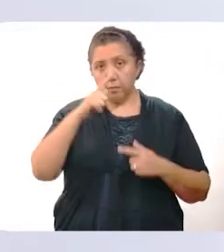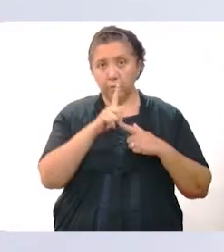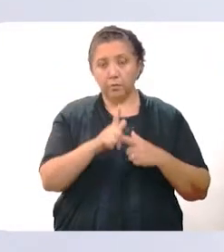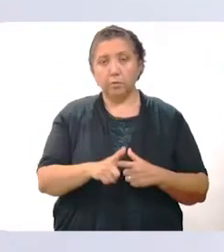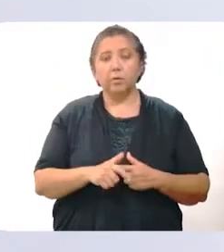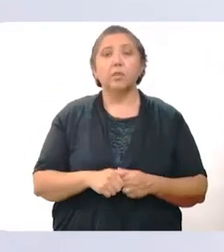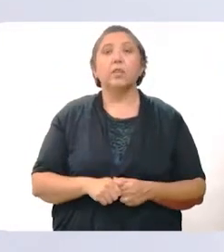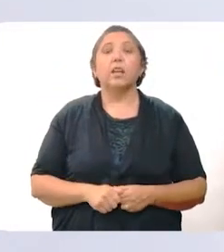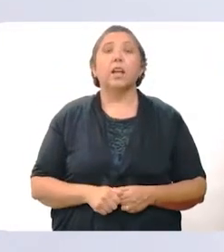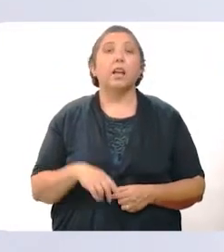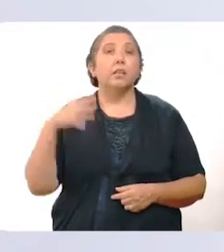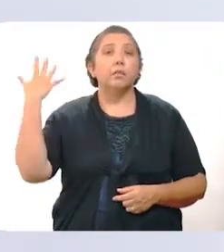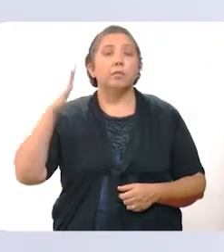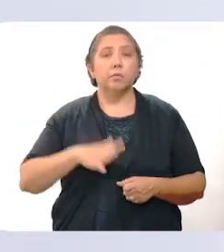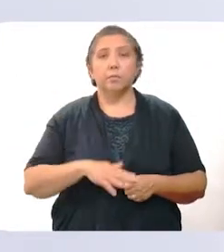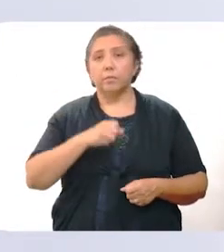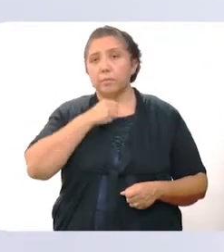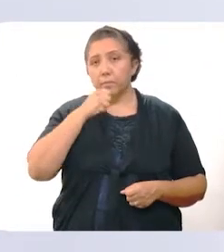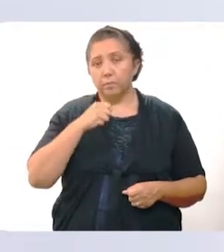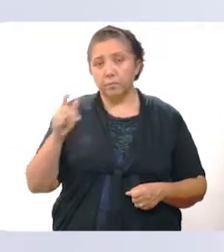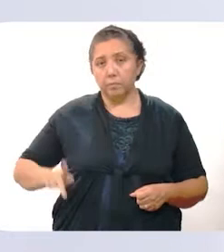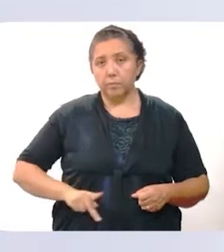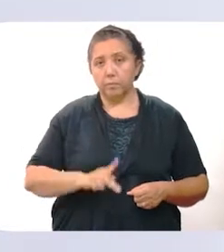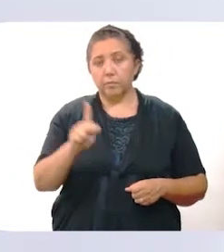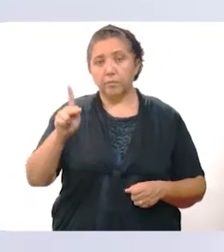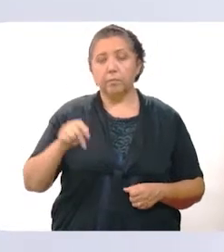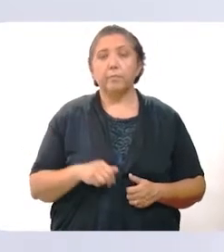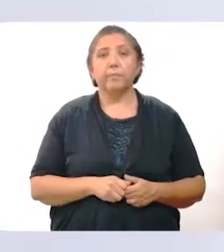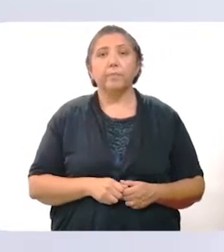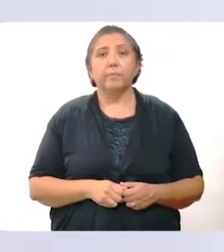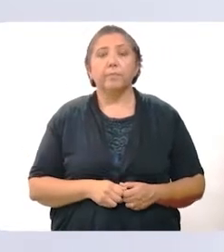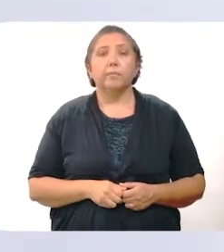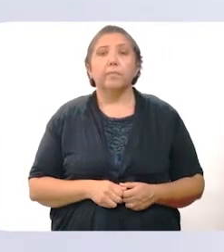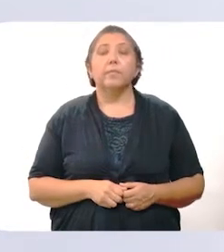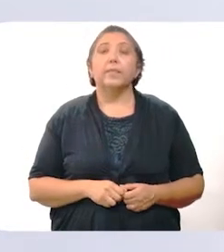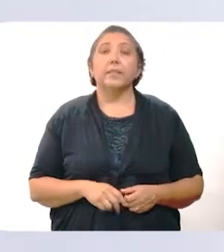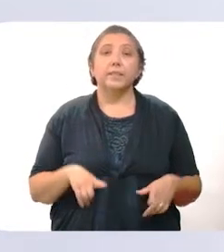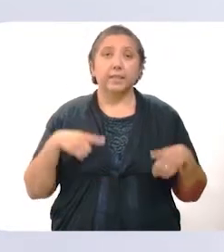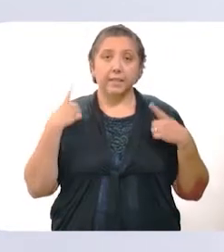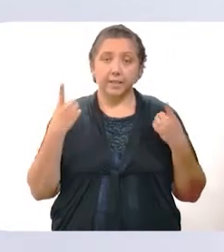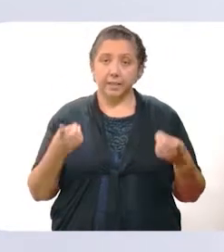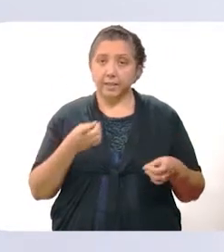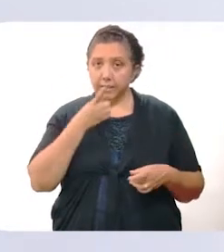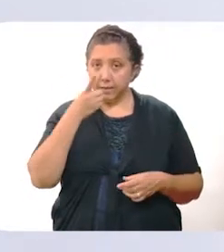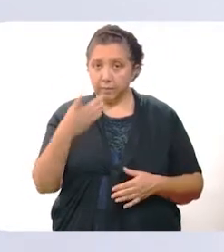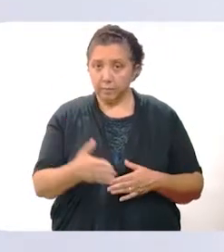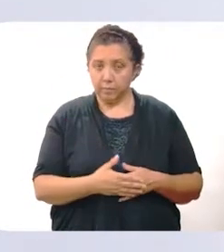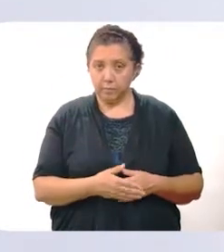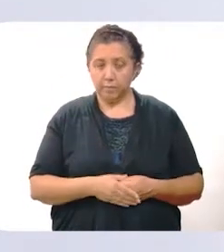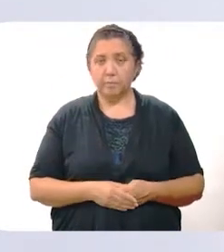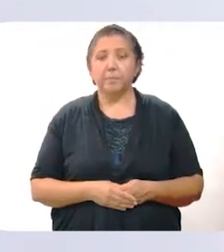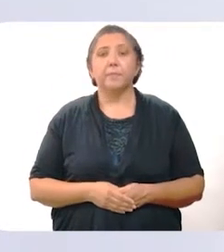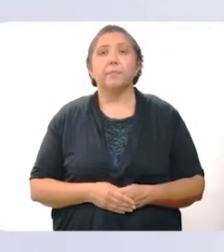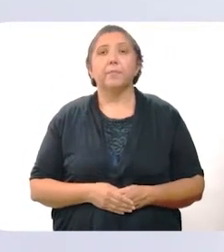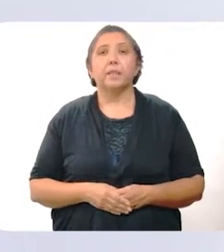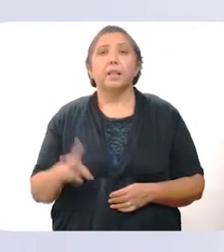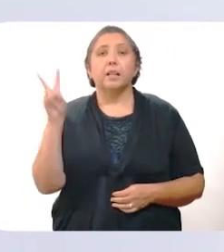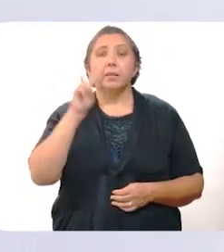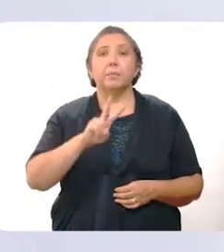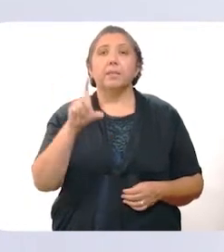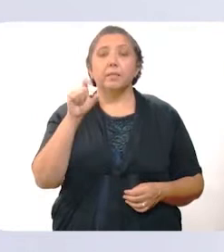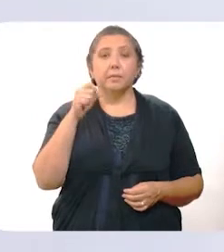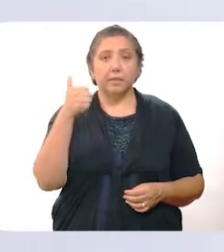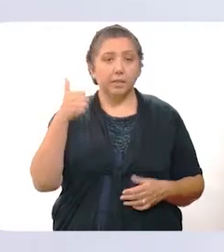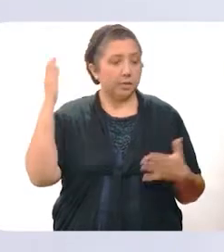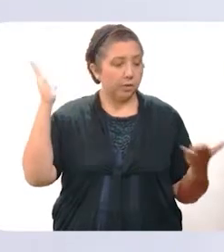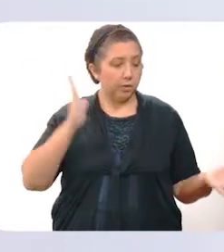con la aplicación a adultos mayores en los municipios del interior del estado que se darán a conocer próximamente. El viernes